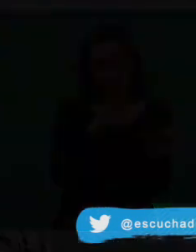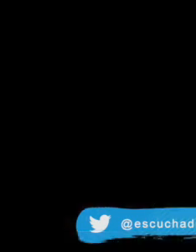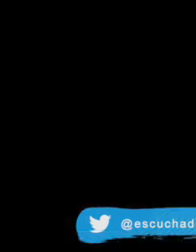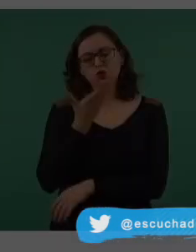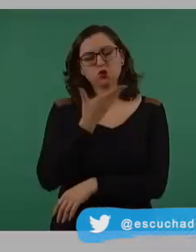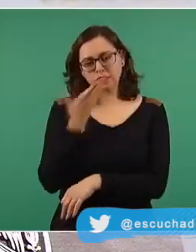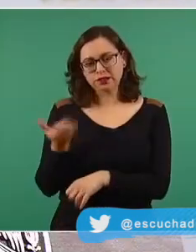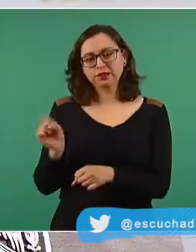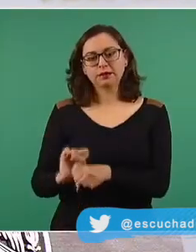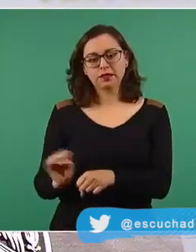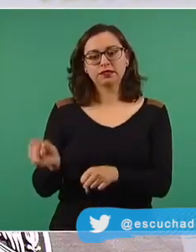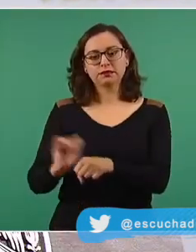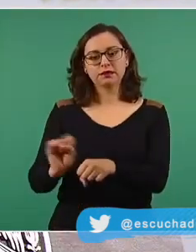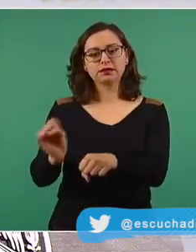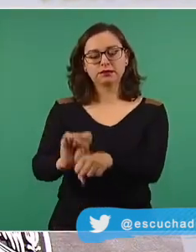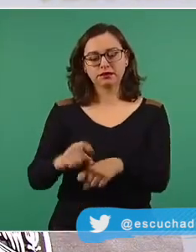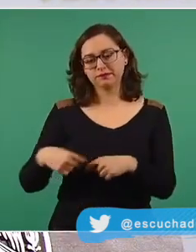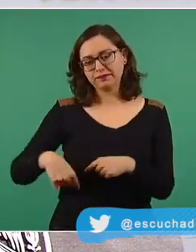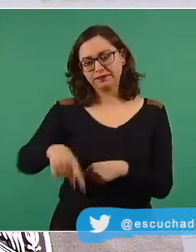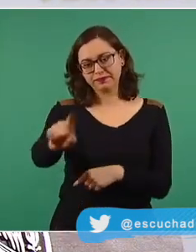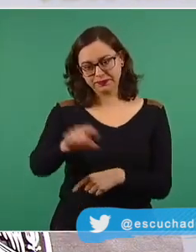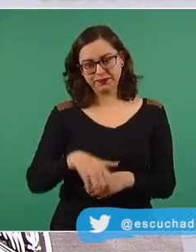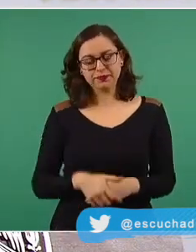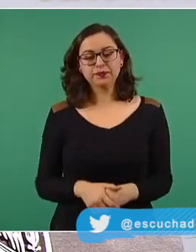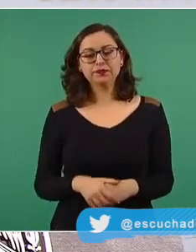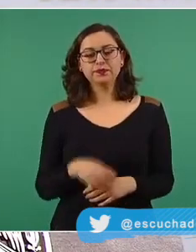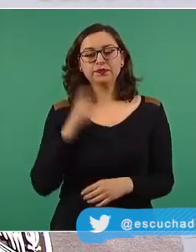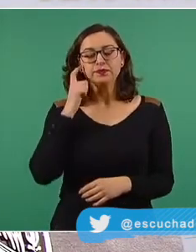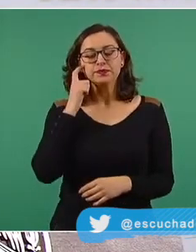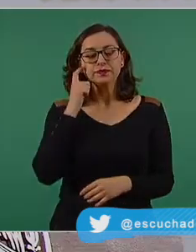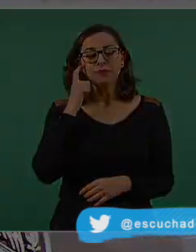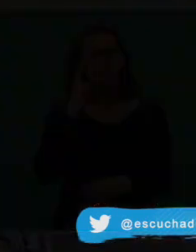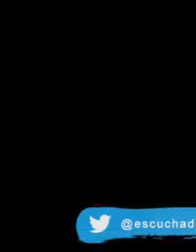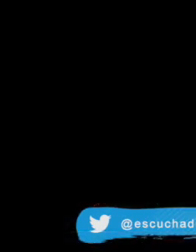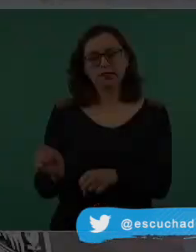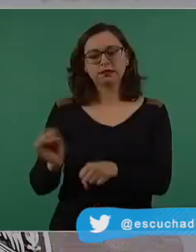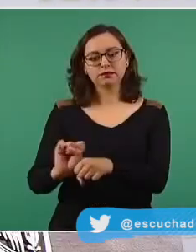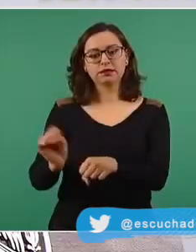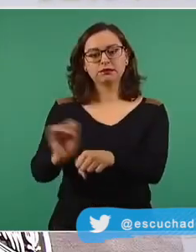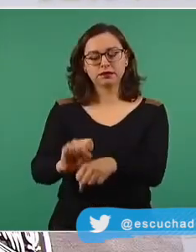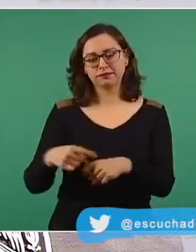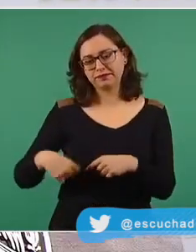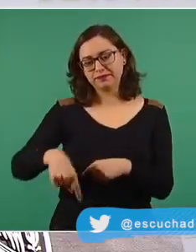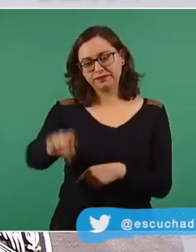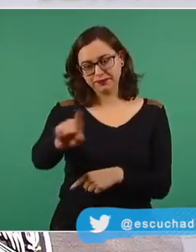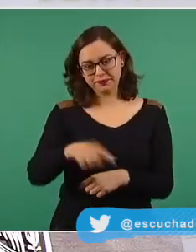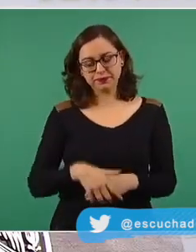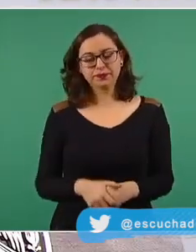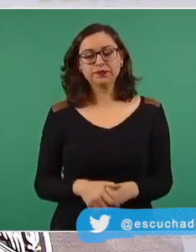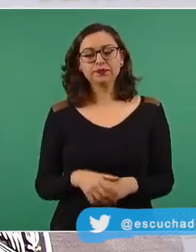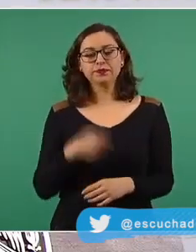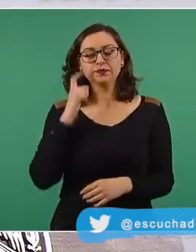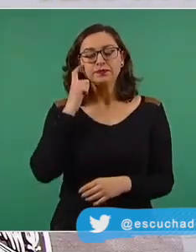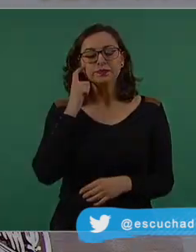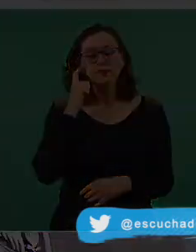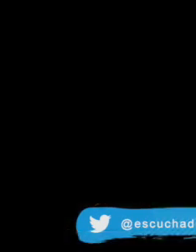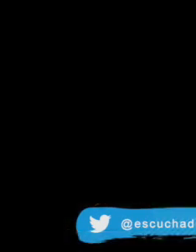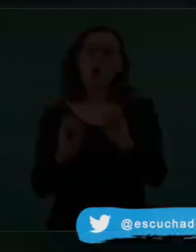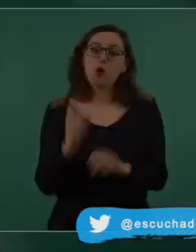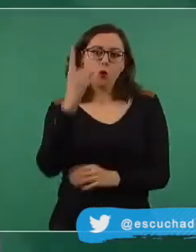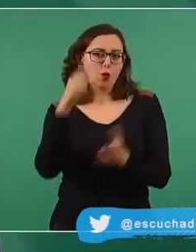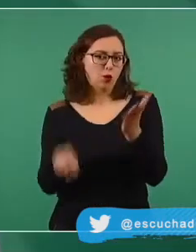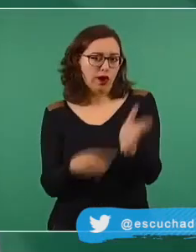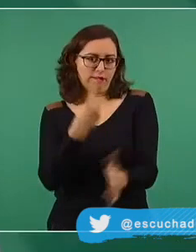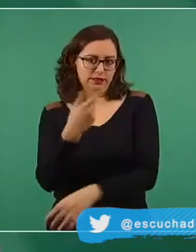136.407.845 vacunas que se han tenido disponibles desde el 23 de diciembre, provenientes de 7 laboratorios diferentes.